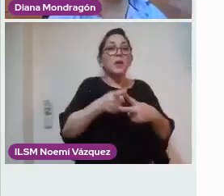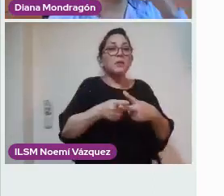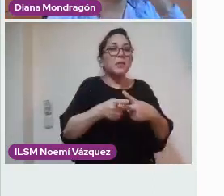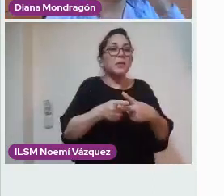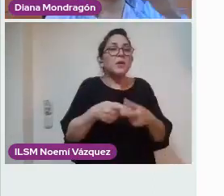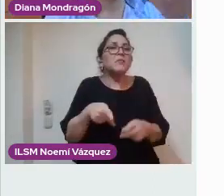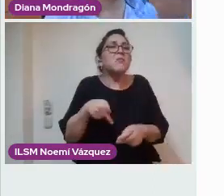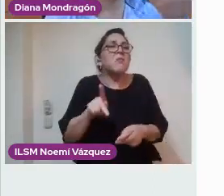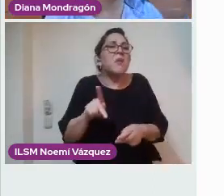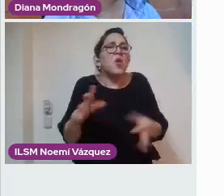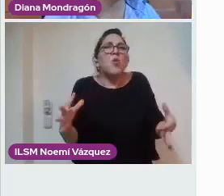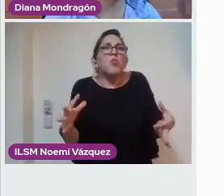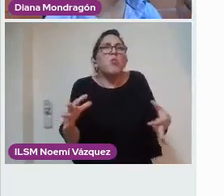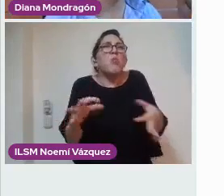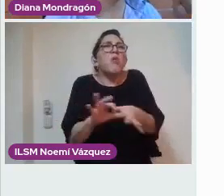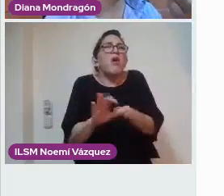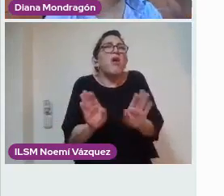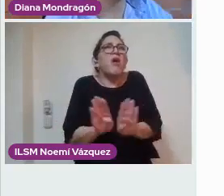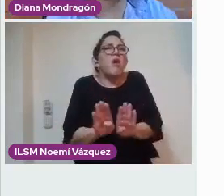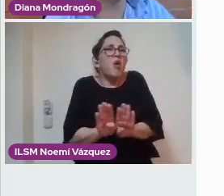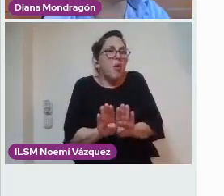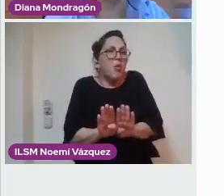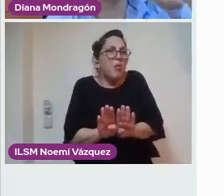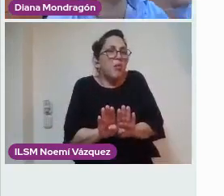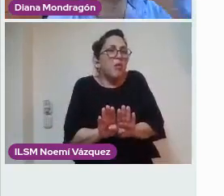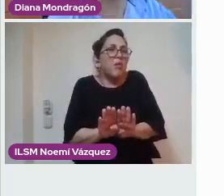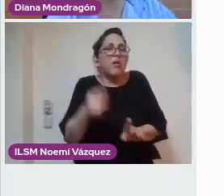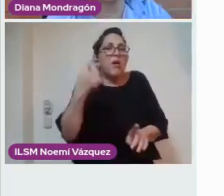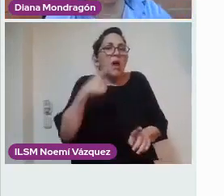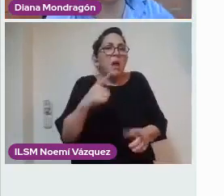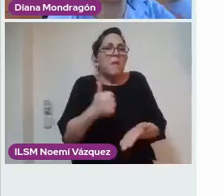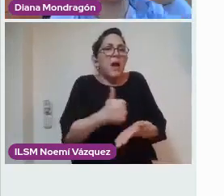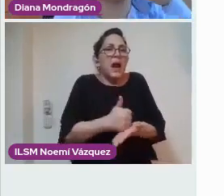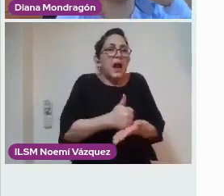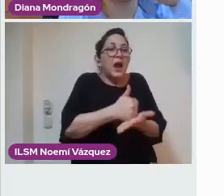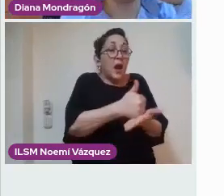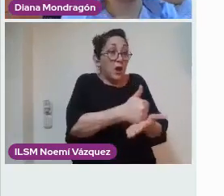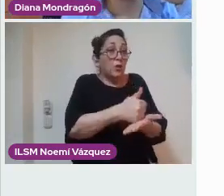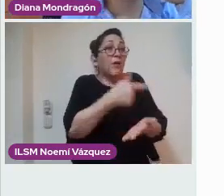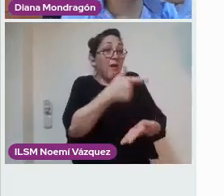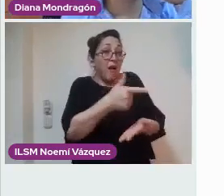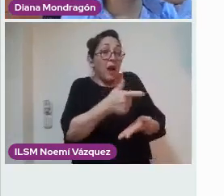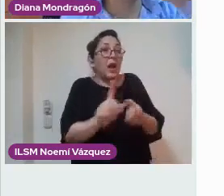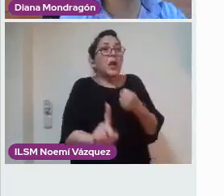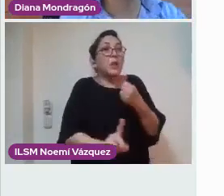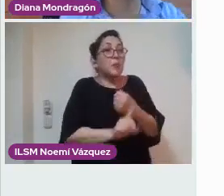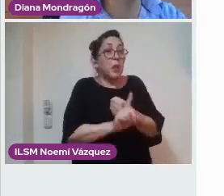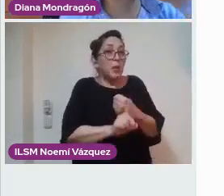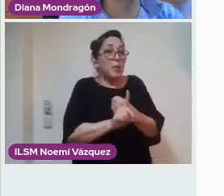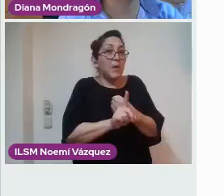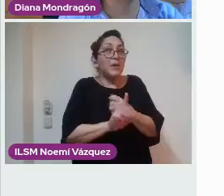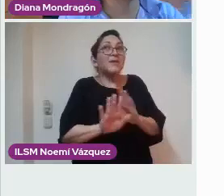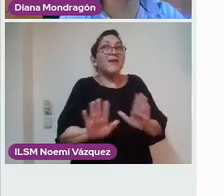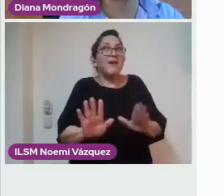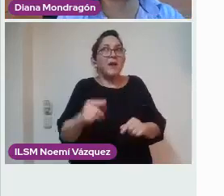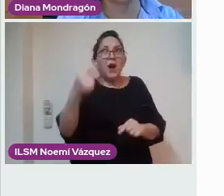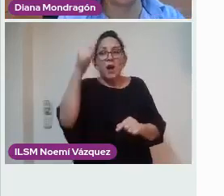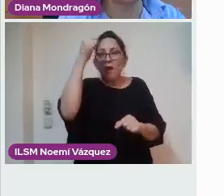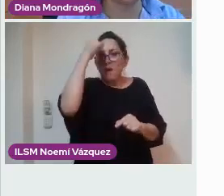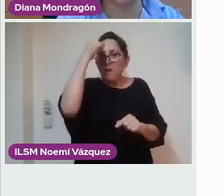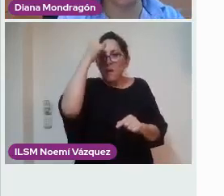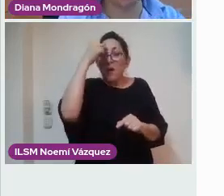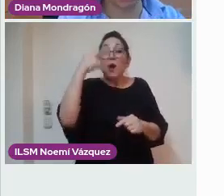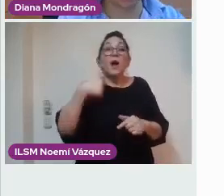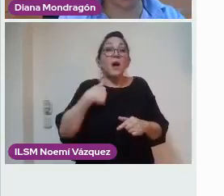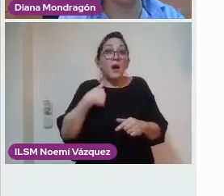alguien en la construcción, en la solución de algún problema, en, no sé, en la colaboración,